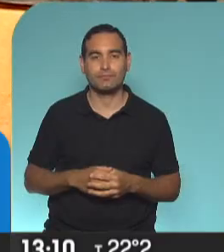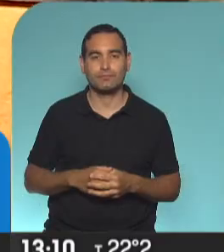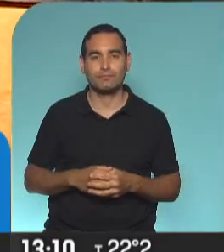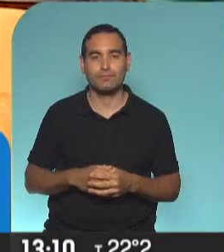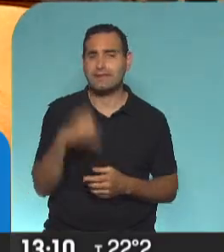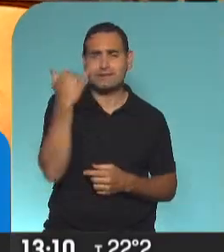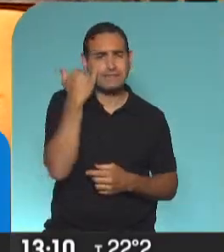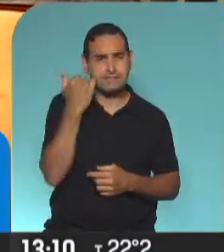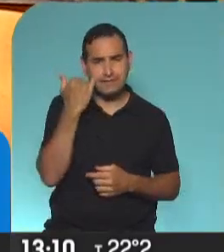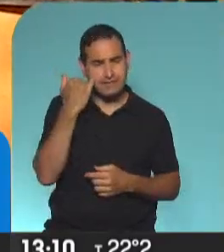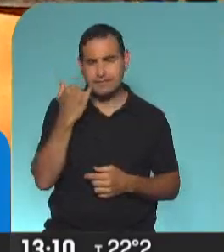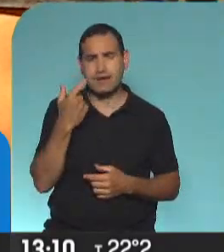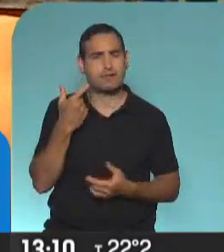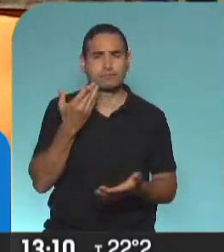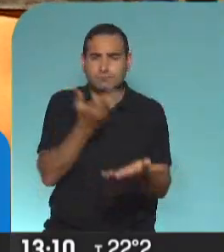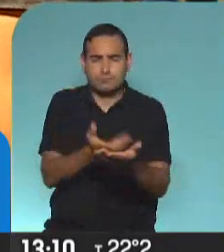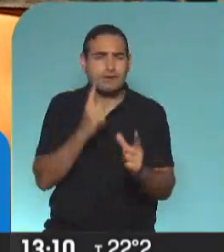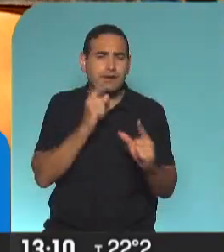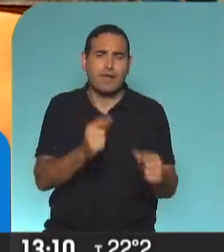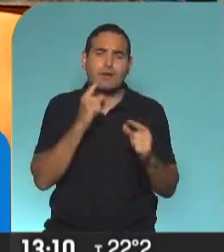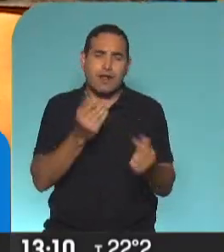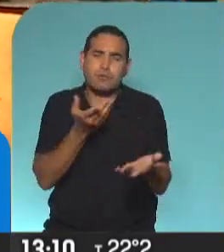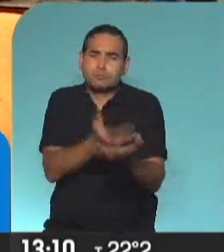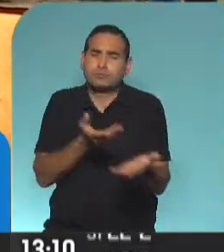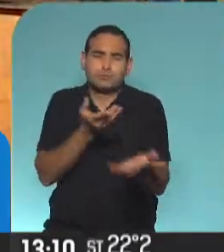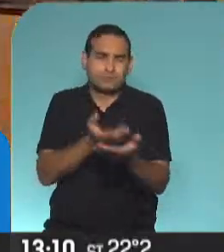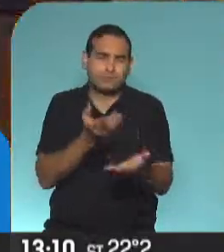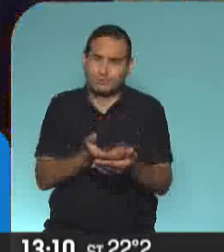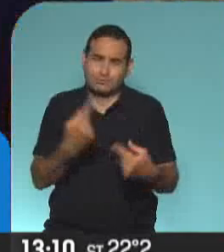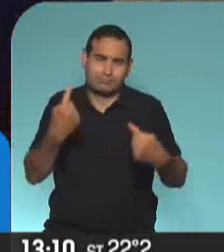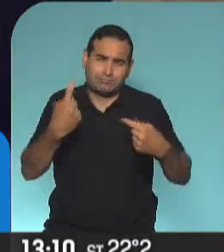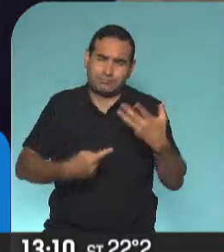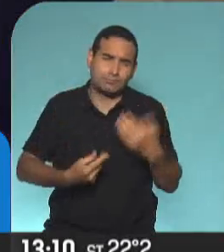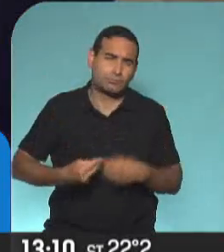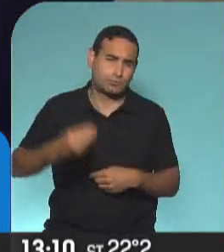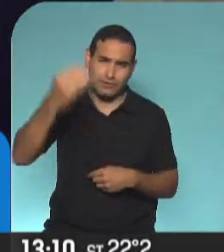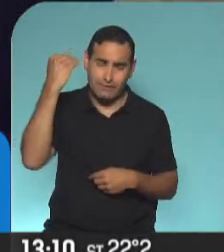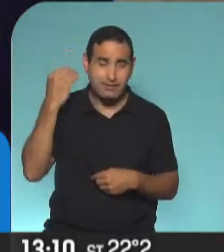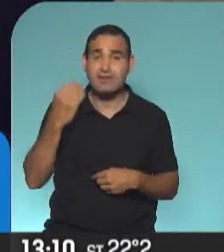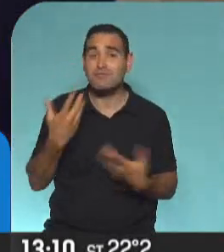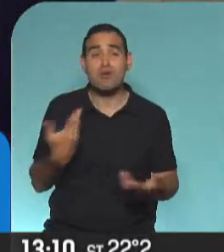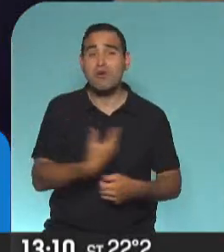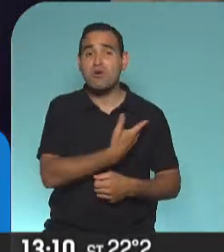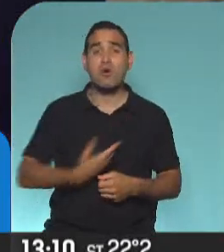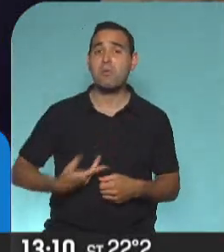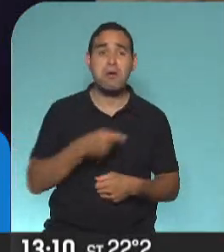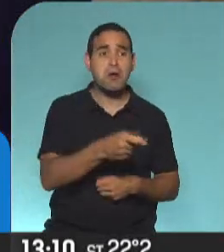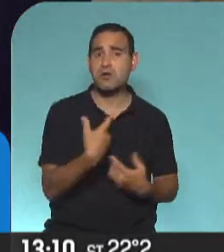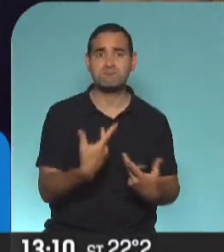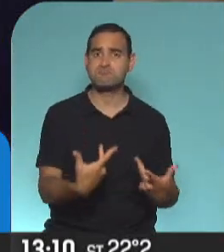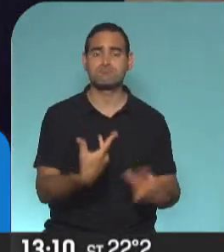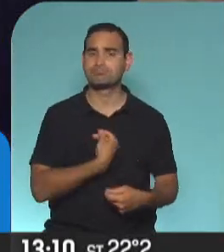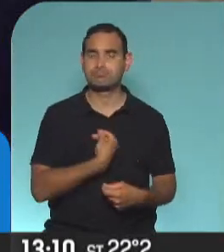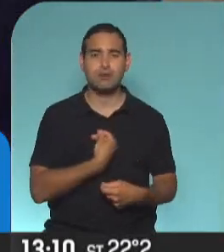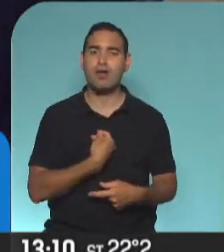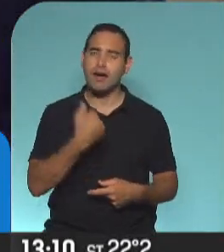posibilidades institucionales de reclamo, no es que no agotamos los recursos, lo hemos hecho, pero el gobierno se niega. Hay muchos intereses